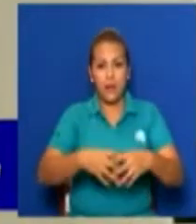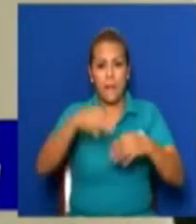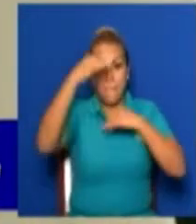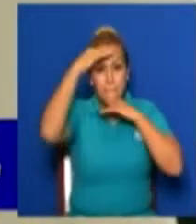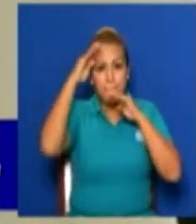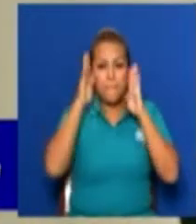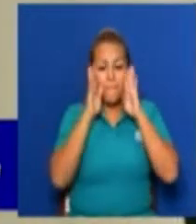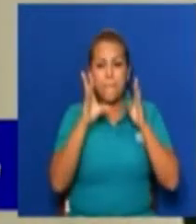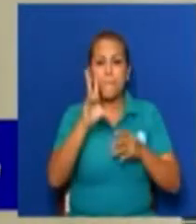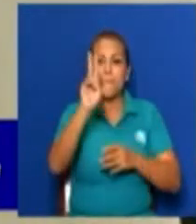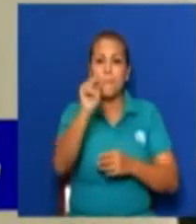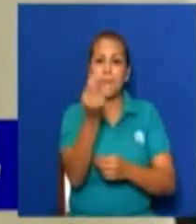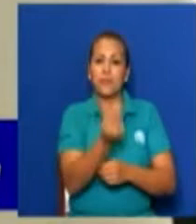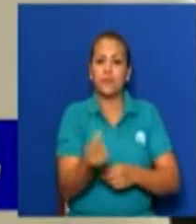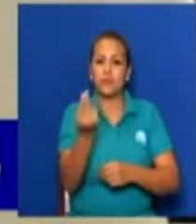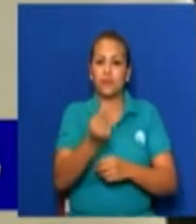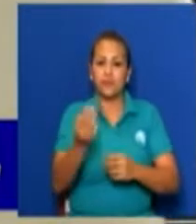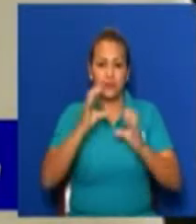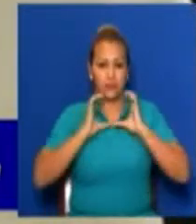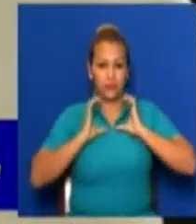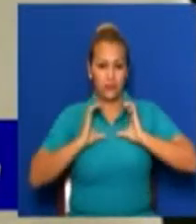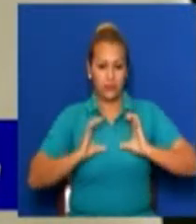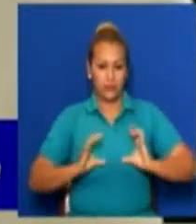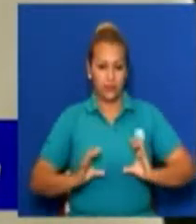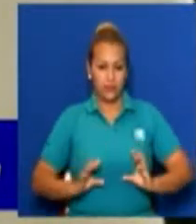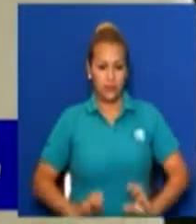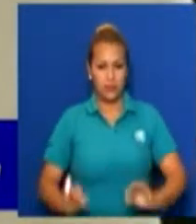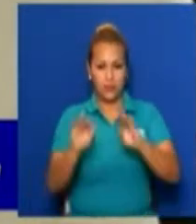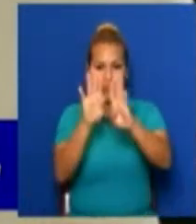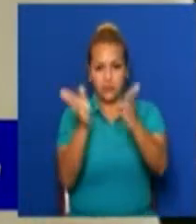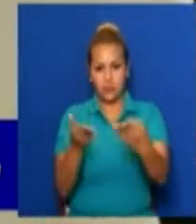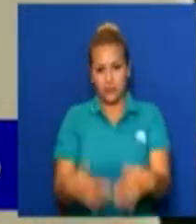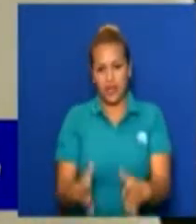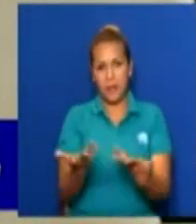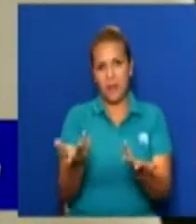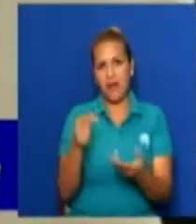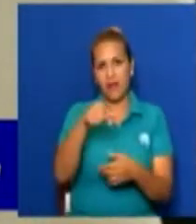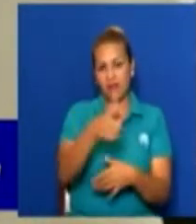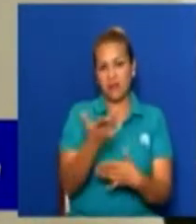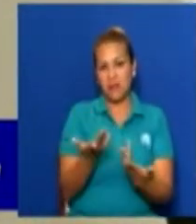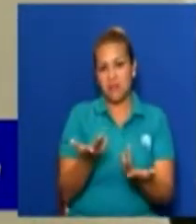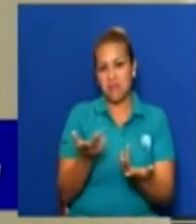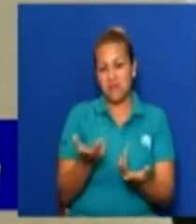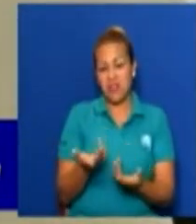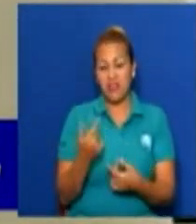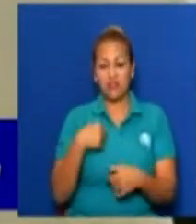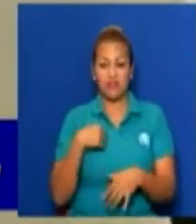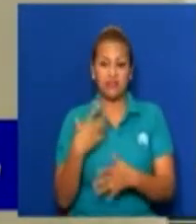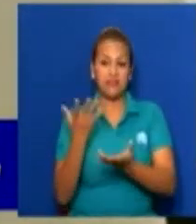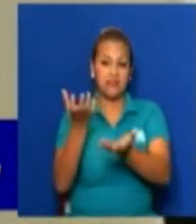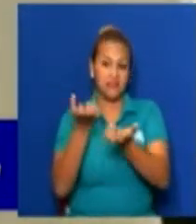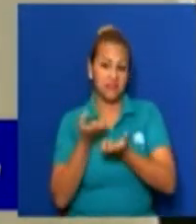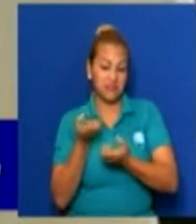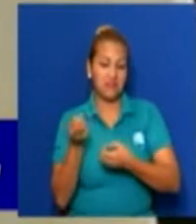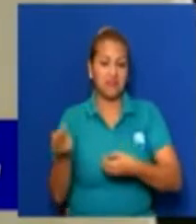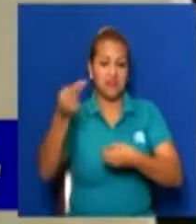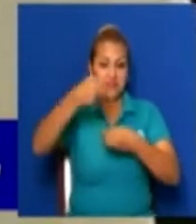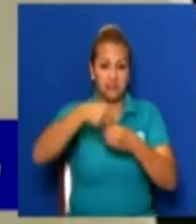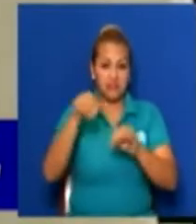no utilización del cuerpo de las mujeres para fines de promoción de sus productos.